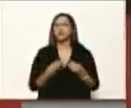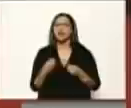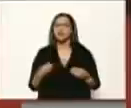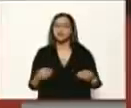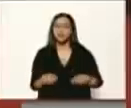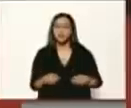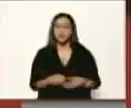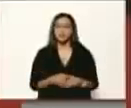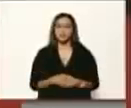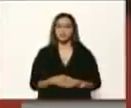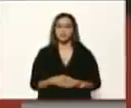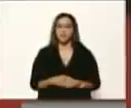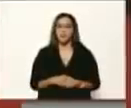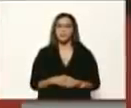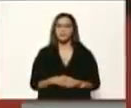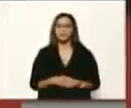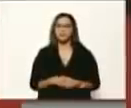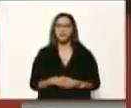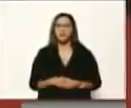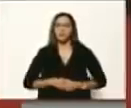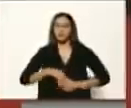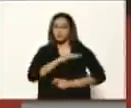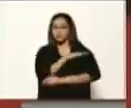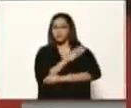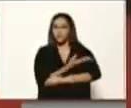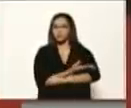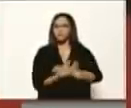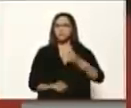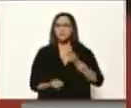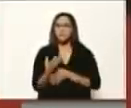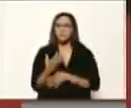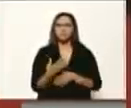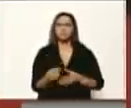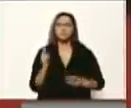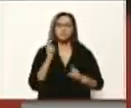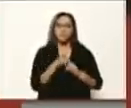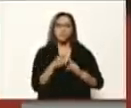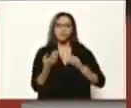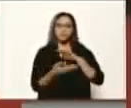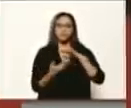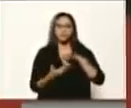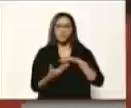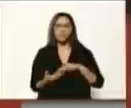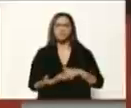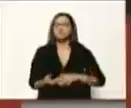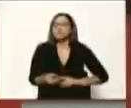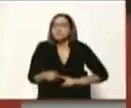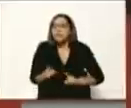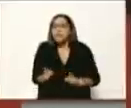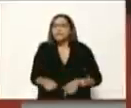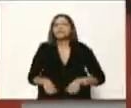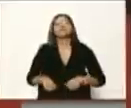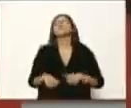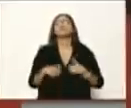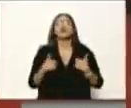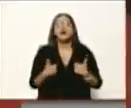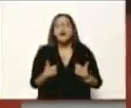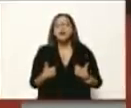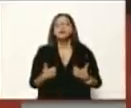el 30%. Una gran fuerza emergente desde abajo. Pero